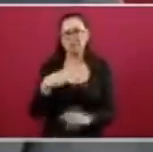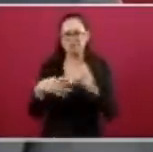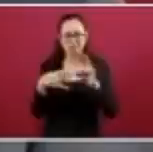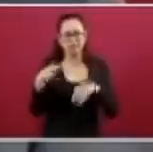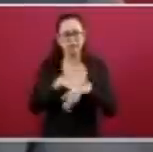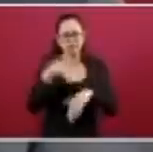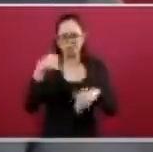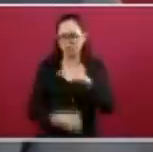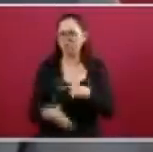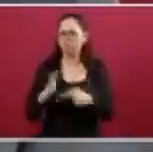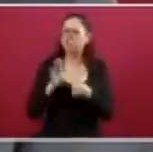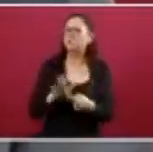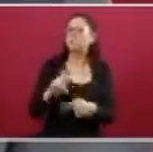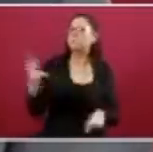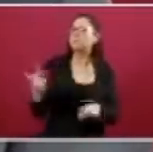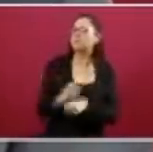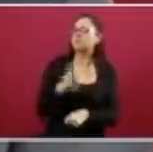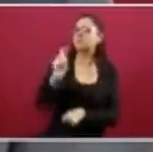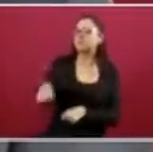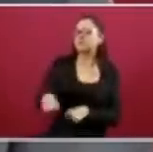Y esto